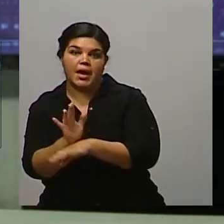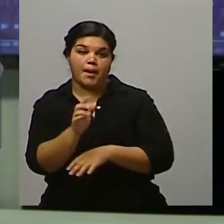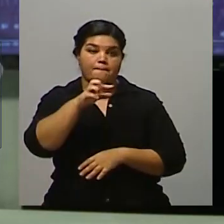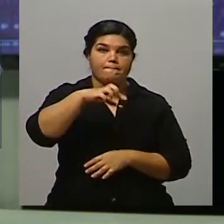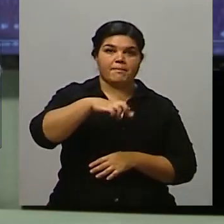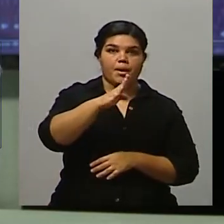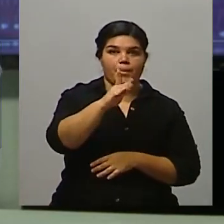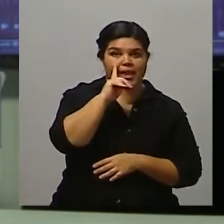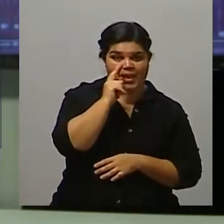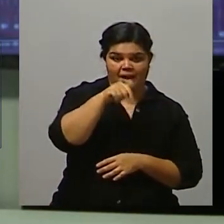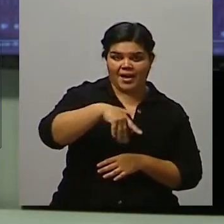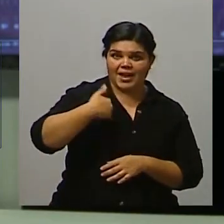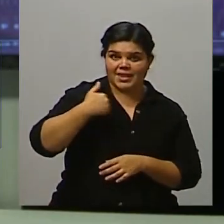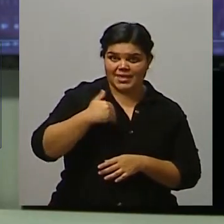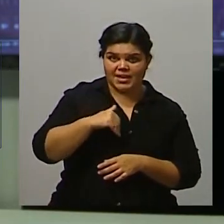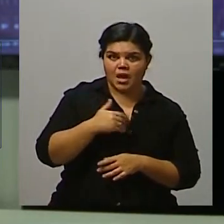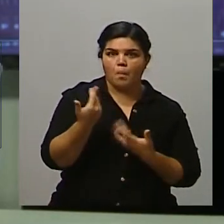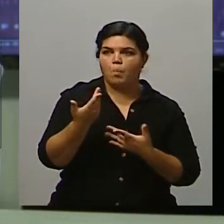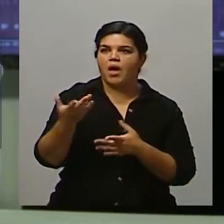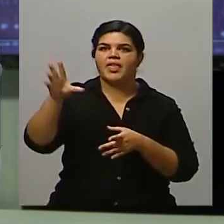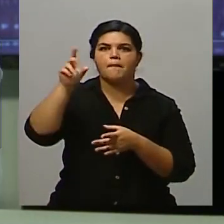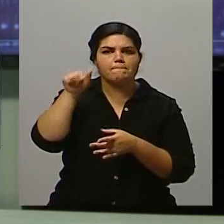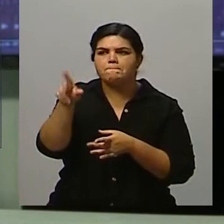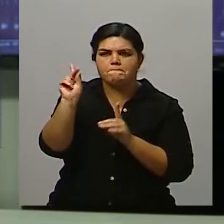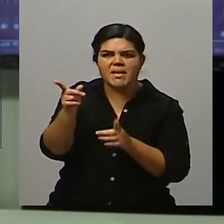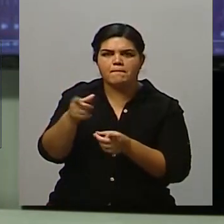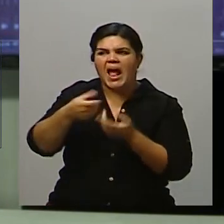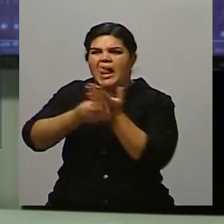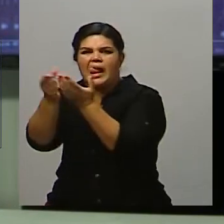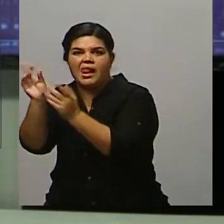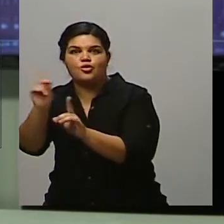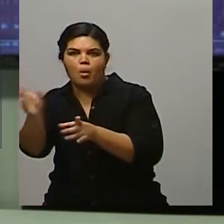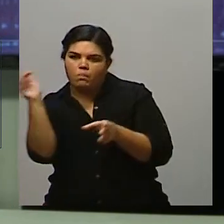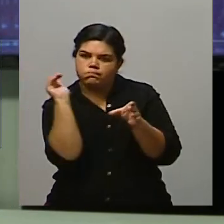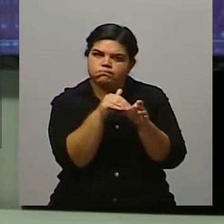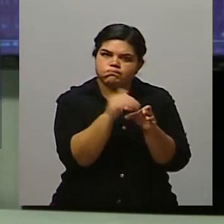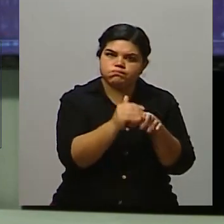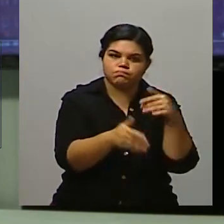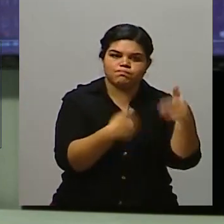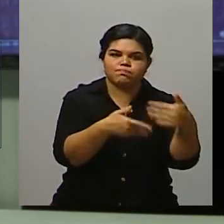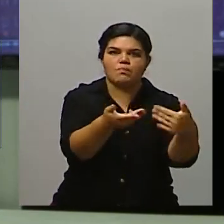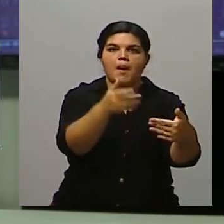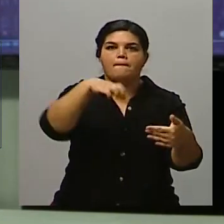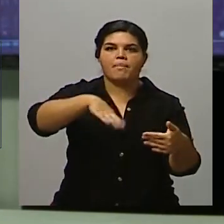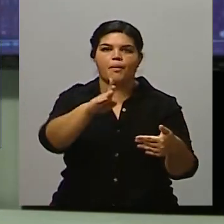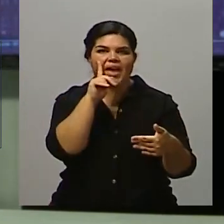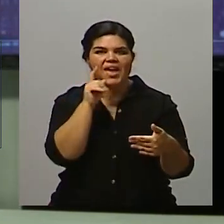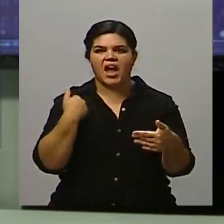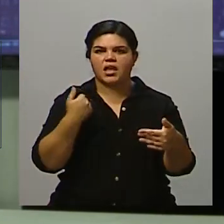hablando de simplemente mejorando la eficiencia. ¿Y cómo se mejora la eficiencia? Bueno, fundamentalmente es